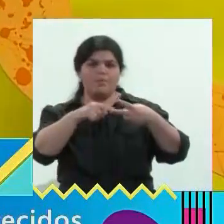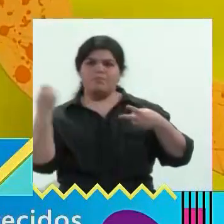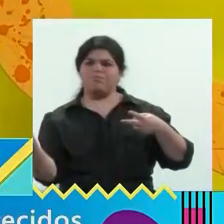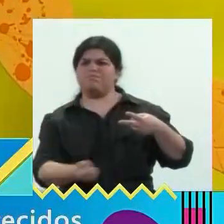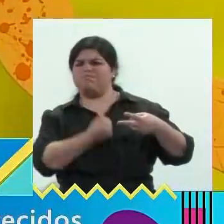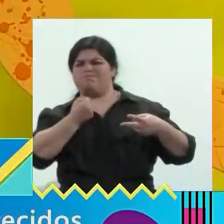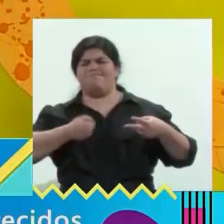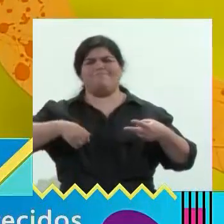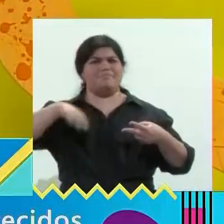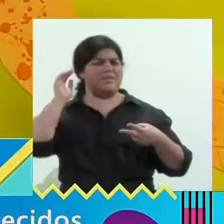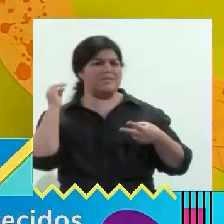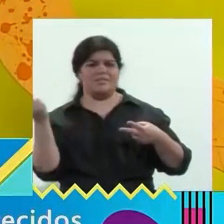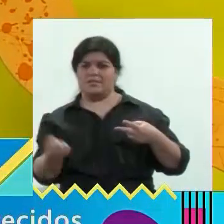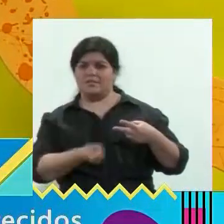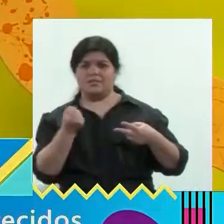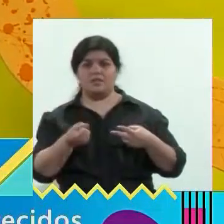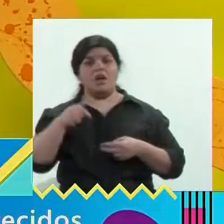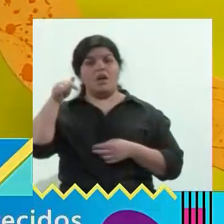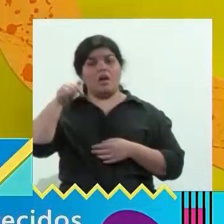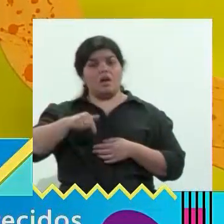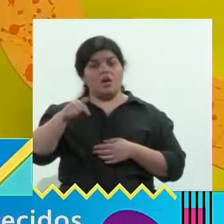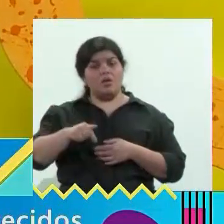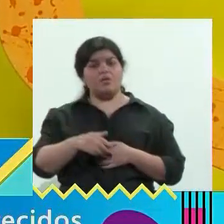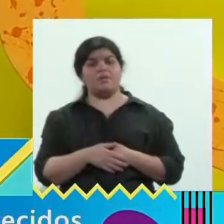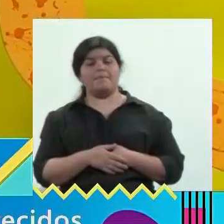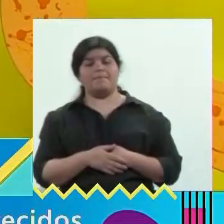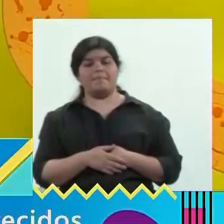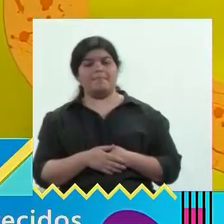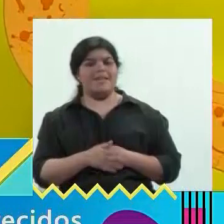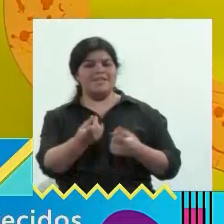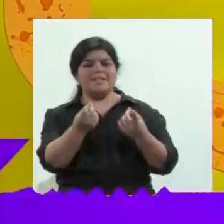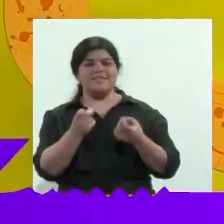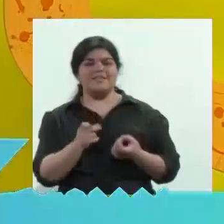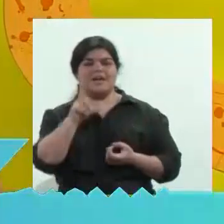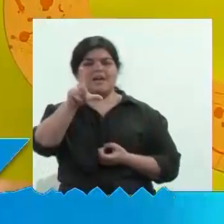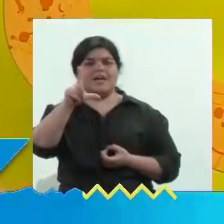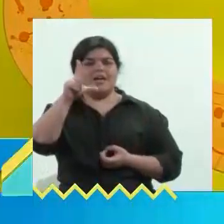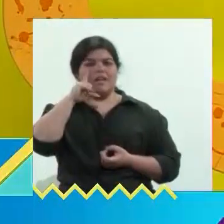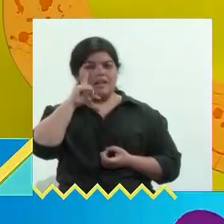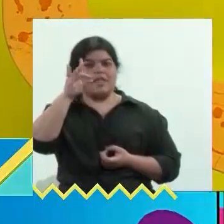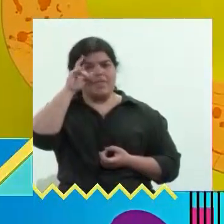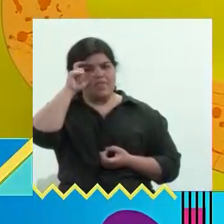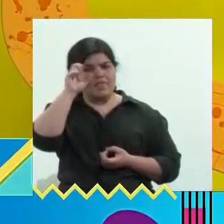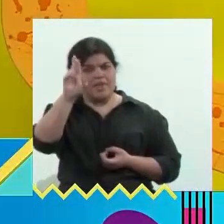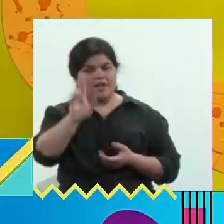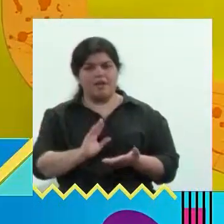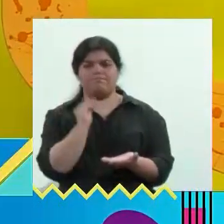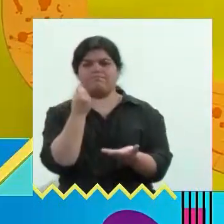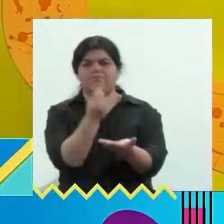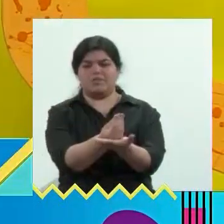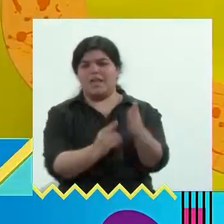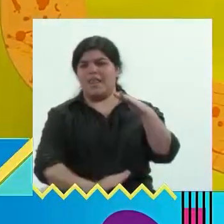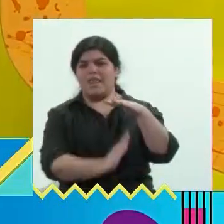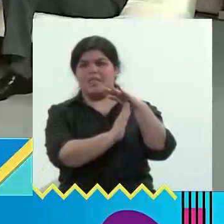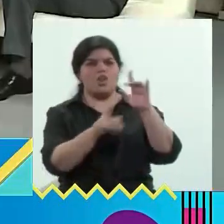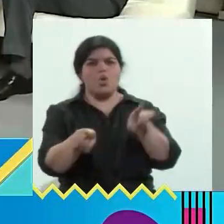yo creo que una de las claves de esta sociedad es que están necesitando líderes que sean verdaderamente líderes, que fueron los líderes de la Segunda Guerra